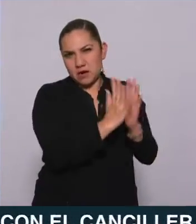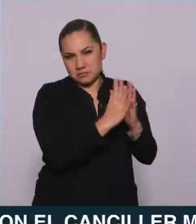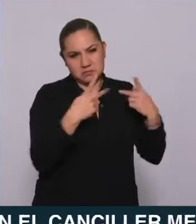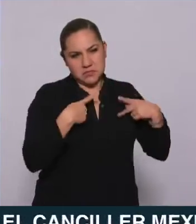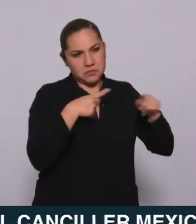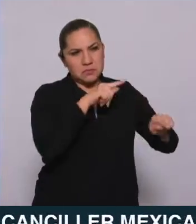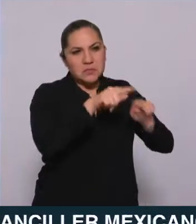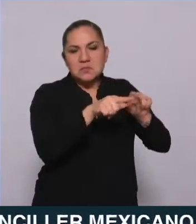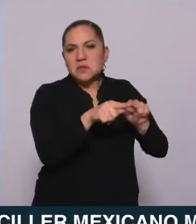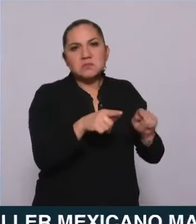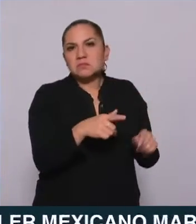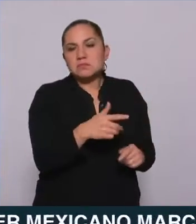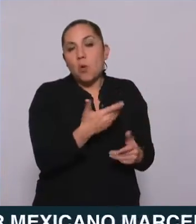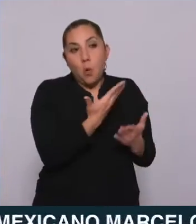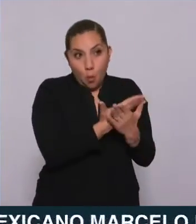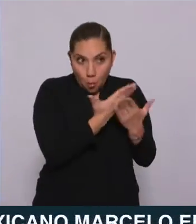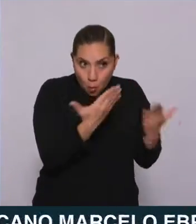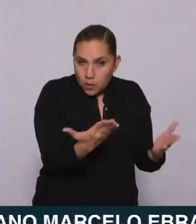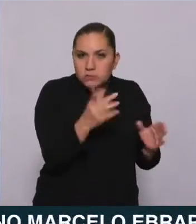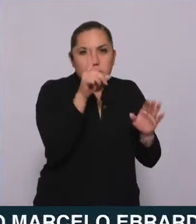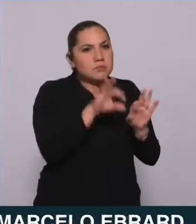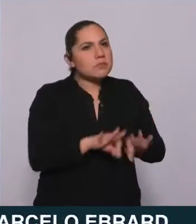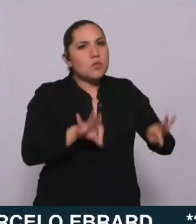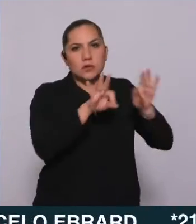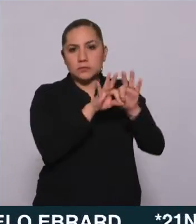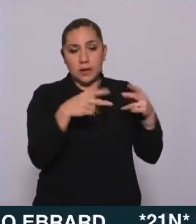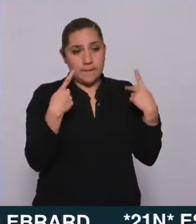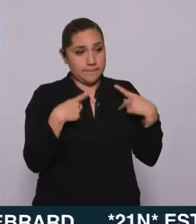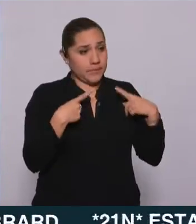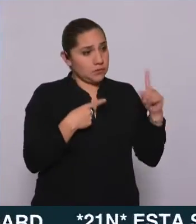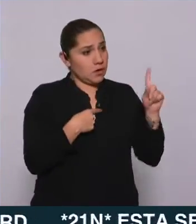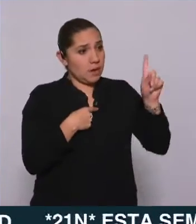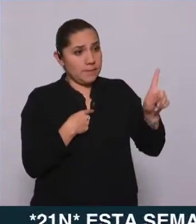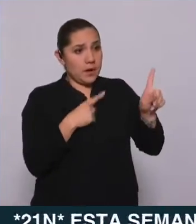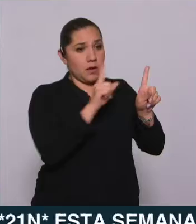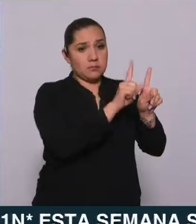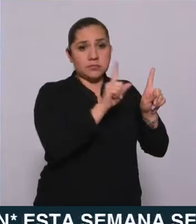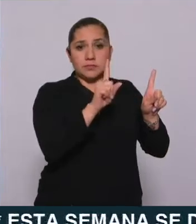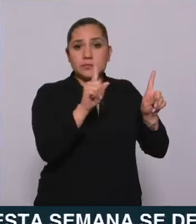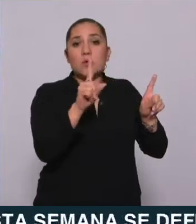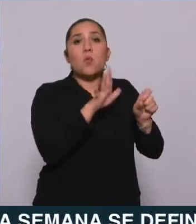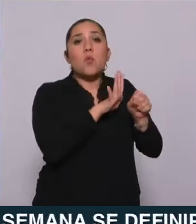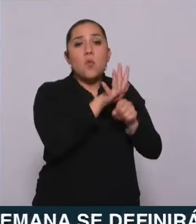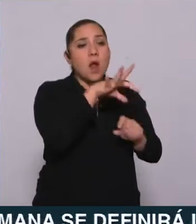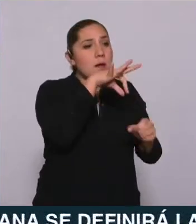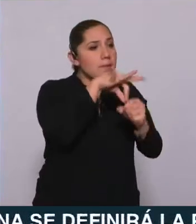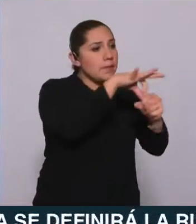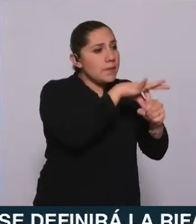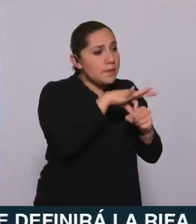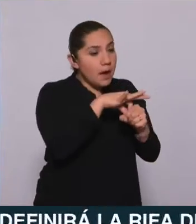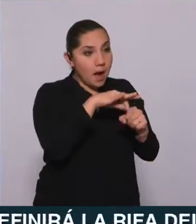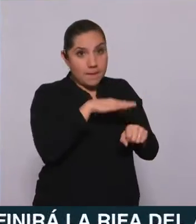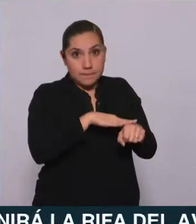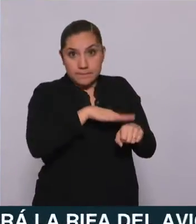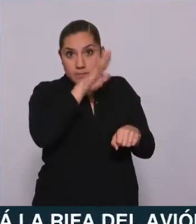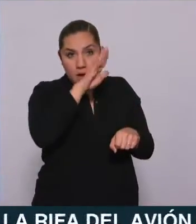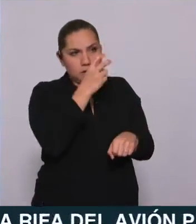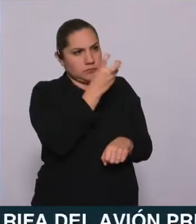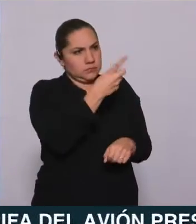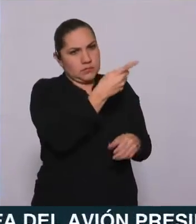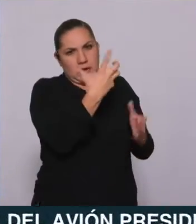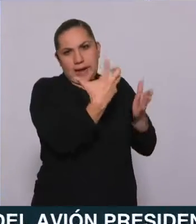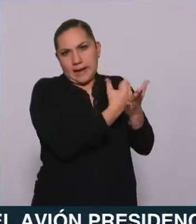exista el consenso, y lo otro, que es muy importante y relevante, no existe el voto corporativo. que es lo que de alguna manera dañaba